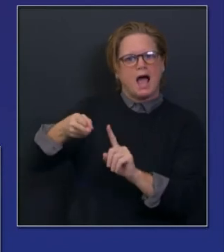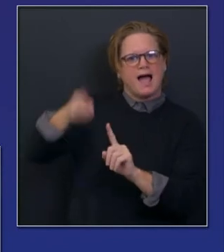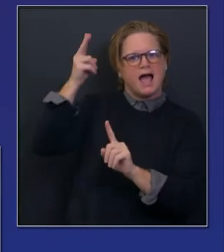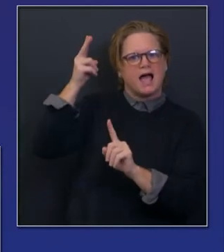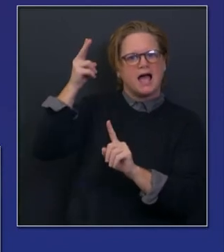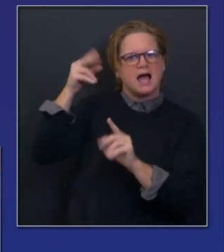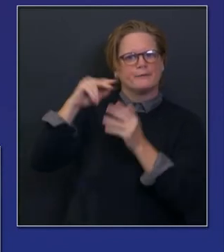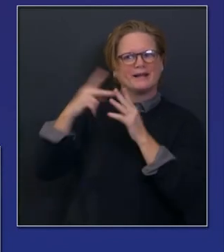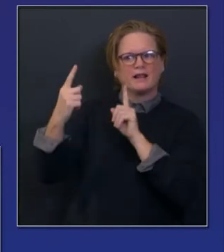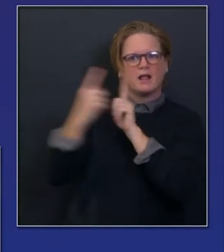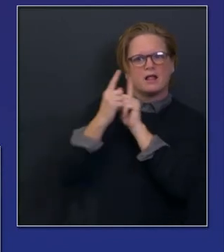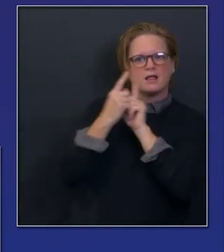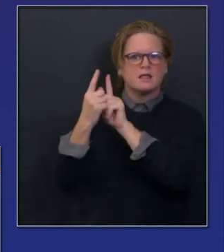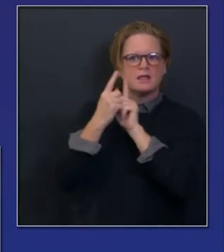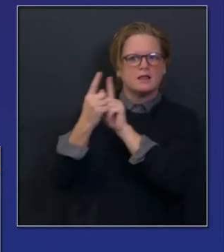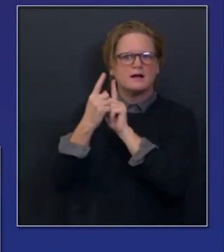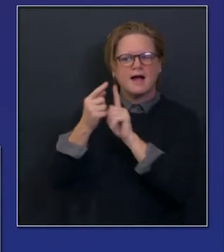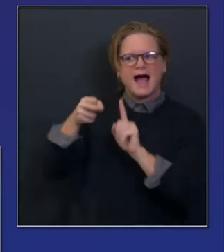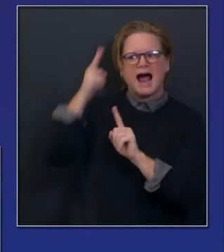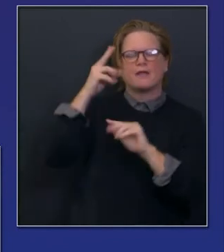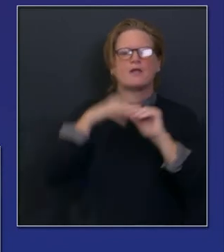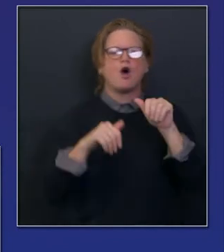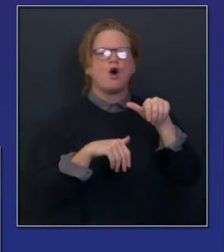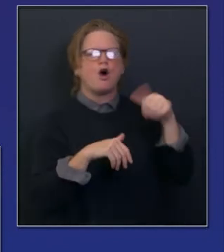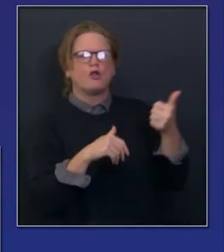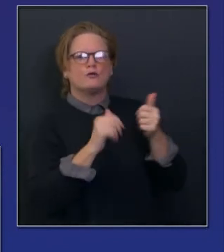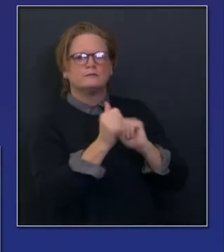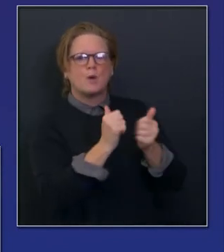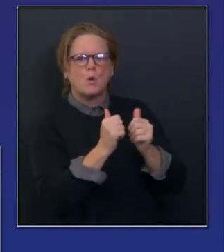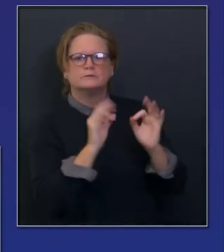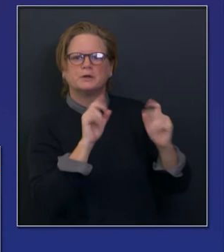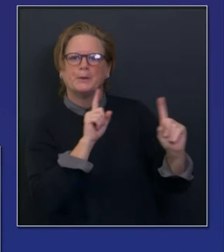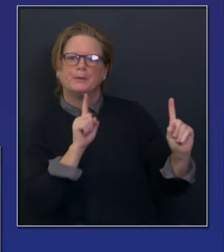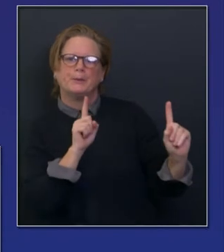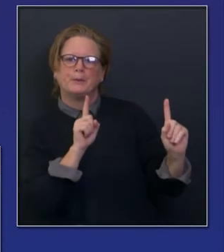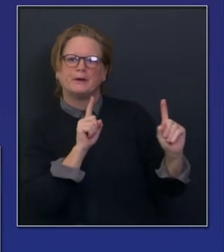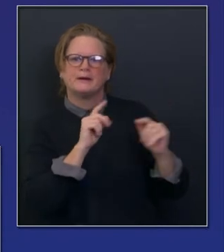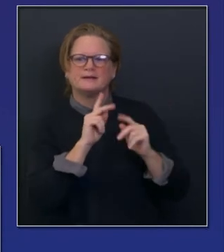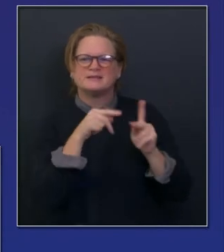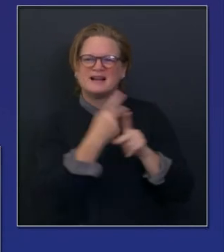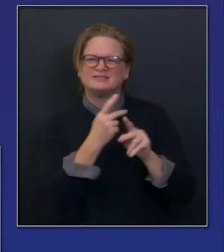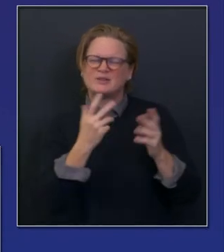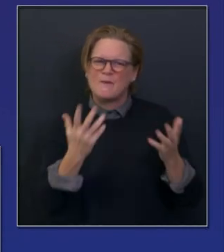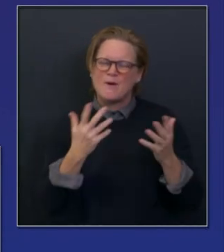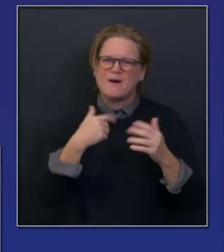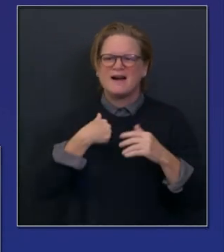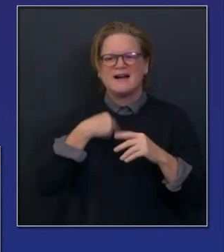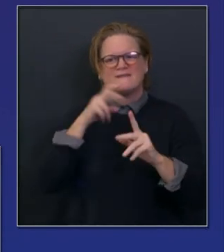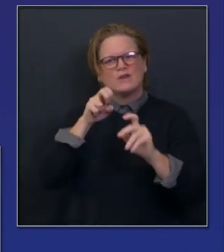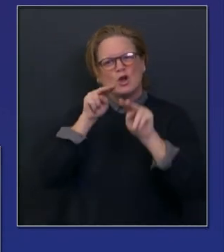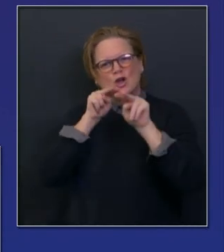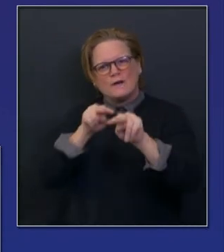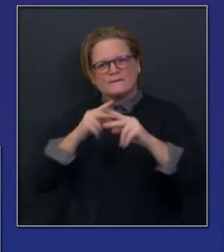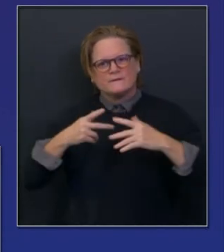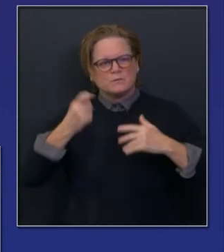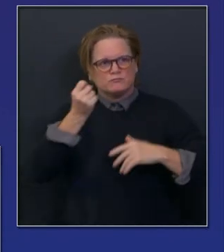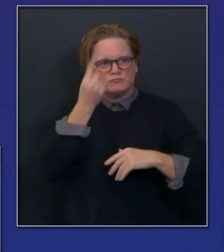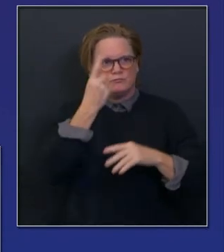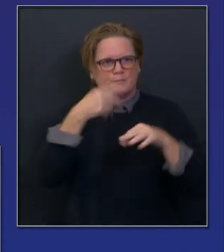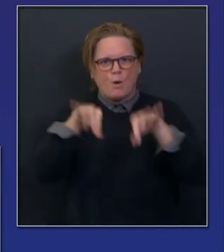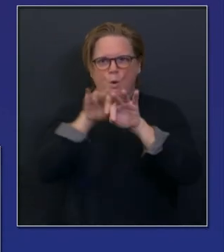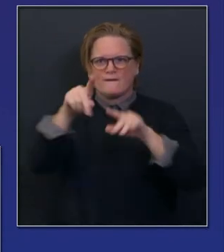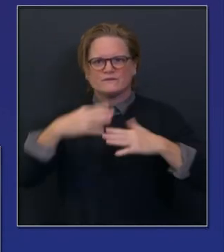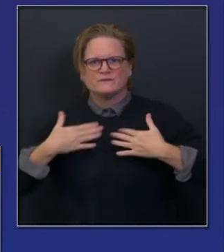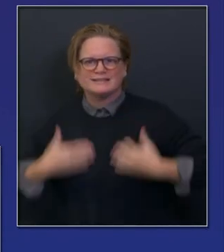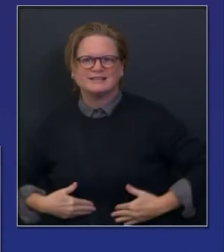que nosotros seguimos haciendo lo mejor posible para instar a la gente que haga sus actividades físicas,